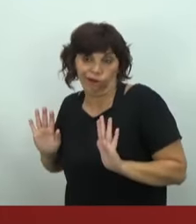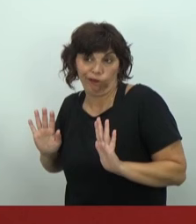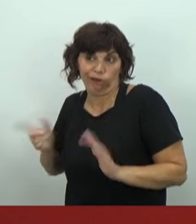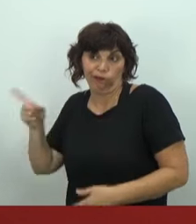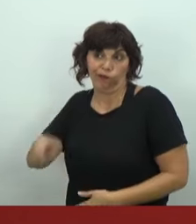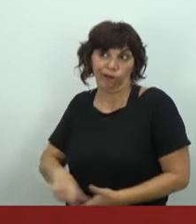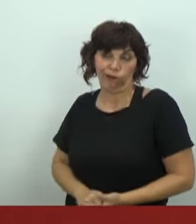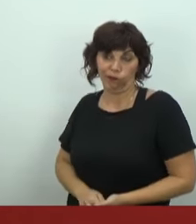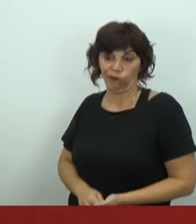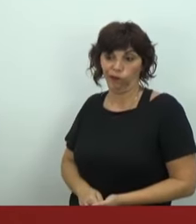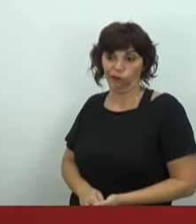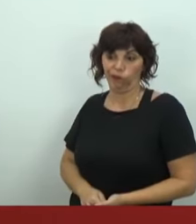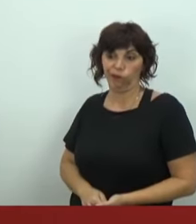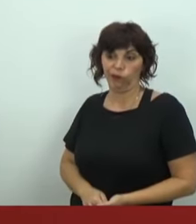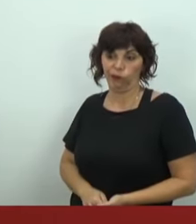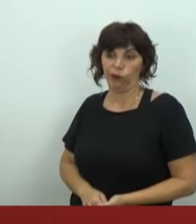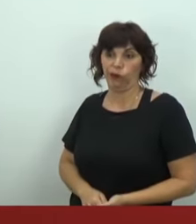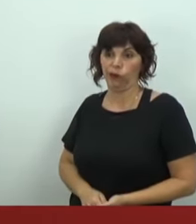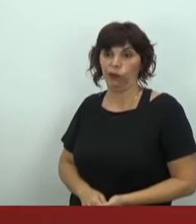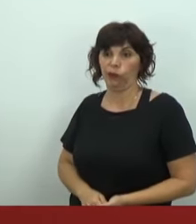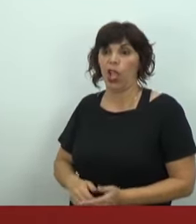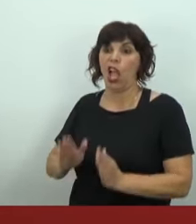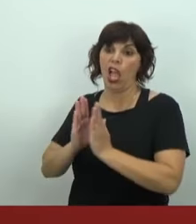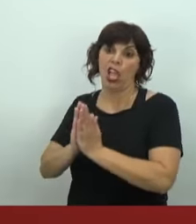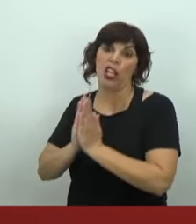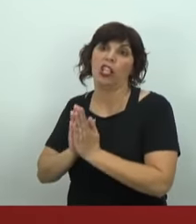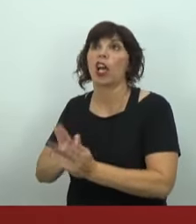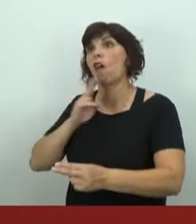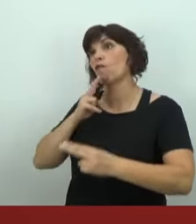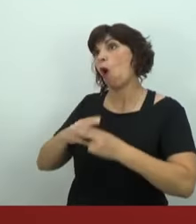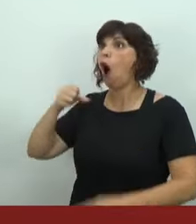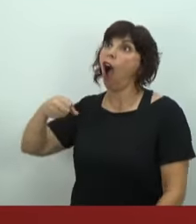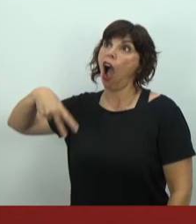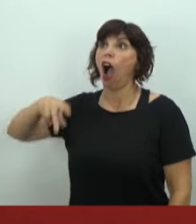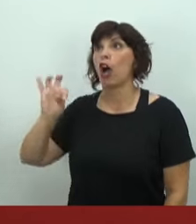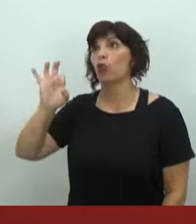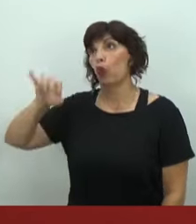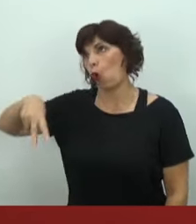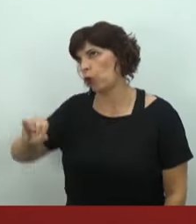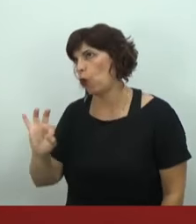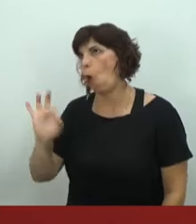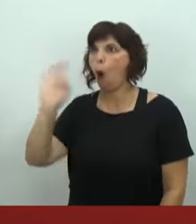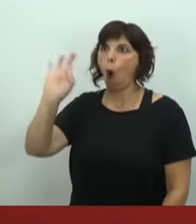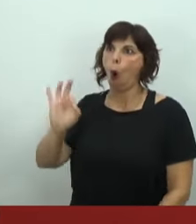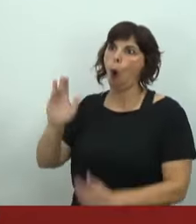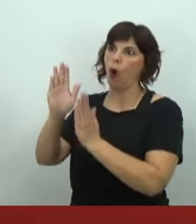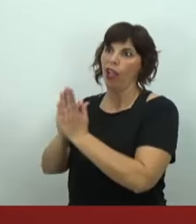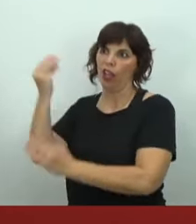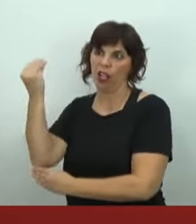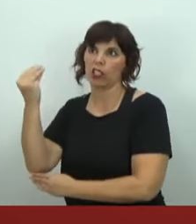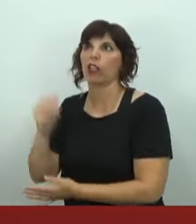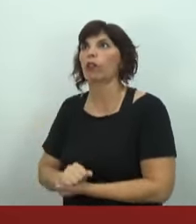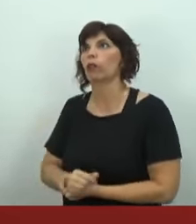en San Antonio de las Montañas o San Bernardo.